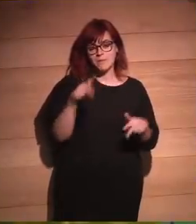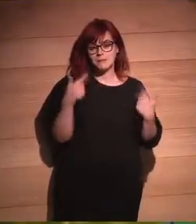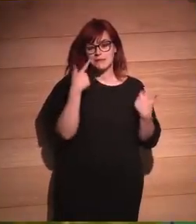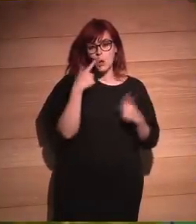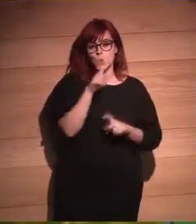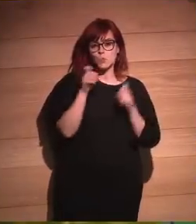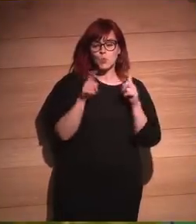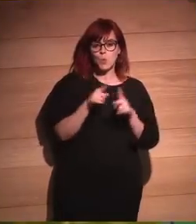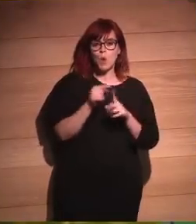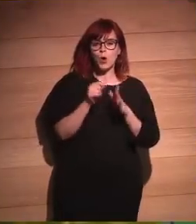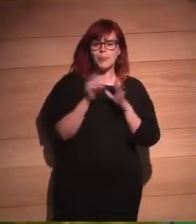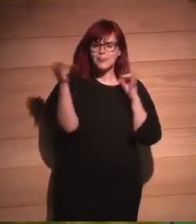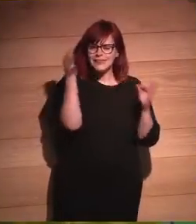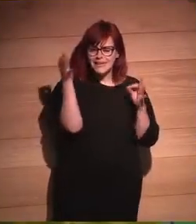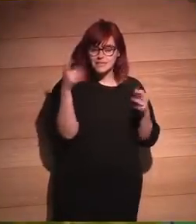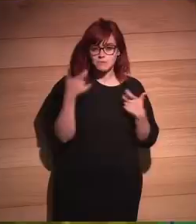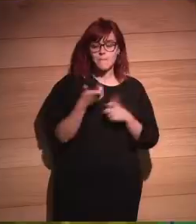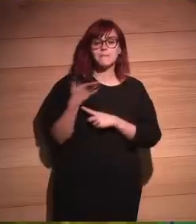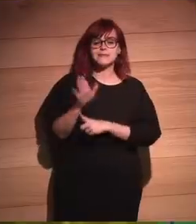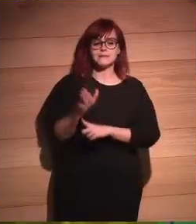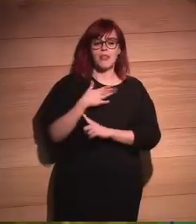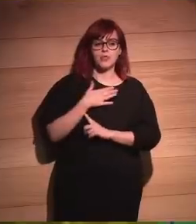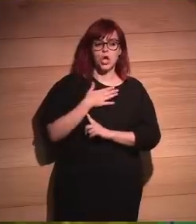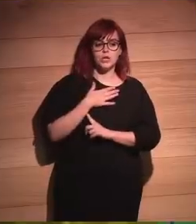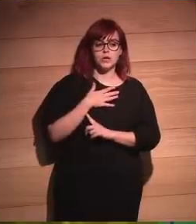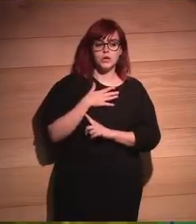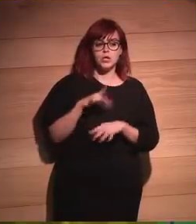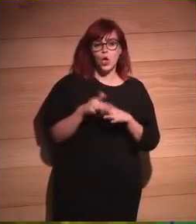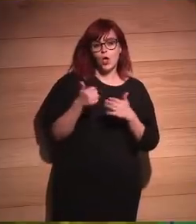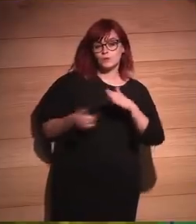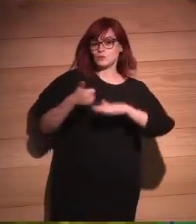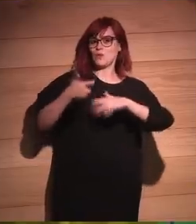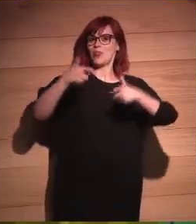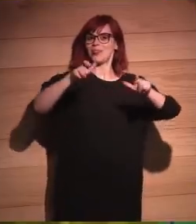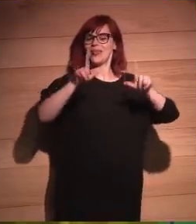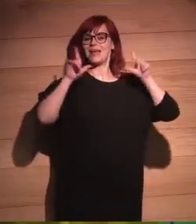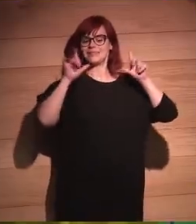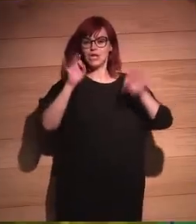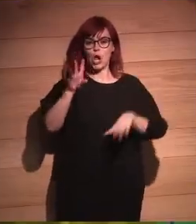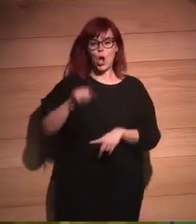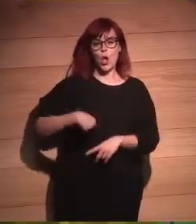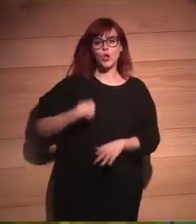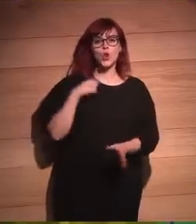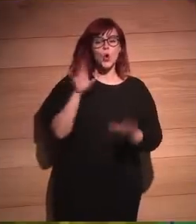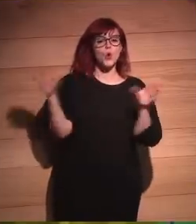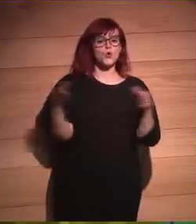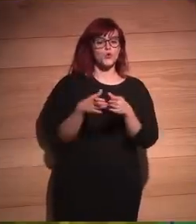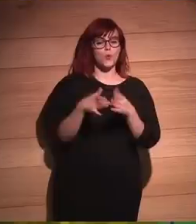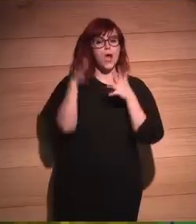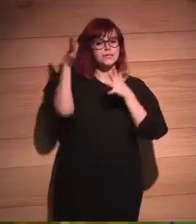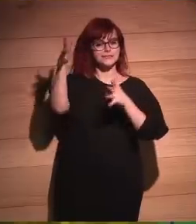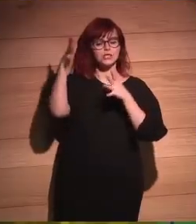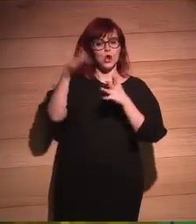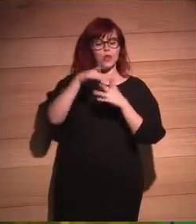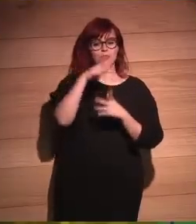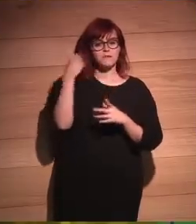te haga un par de puntualizaciones con mi presentación, que me ha subido el cargo. Yo al final soy miembro del grupo asesor